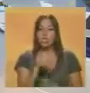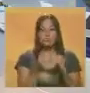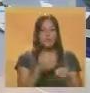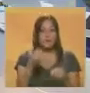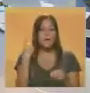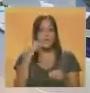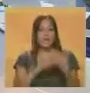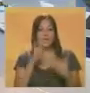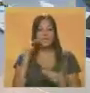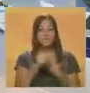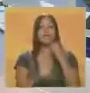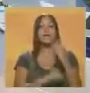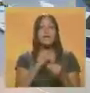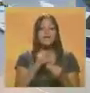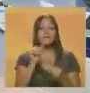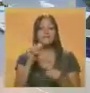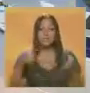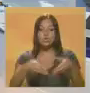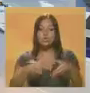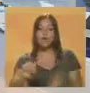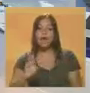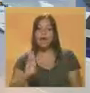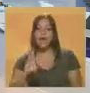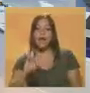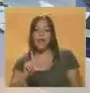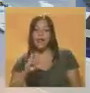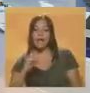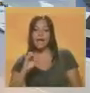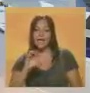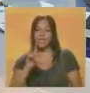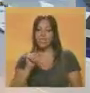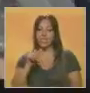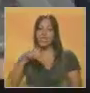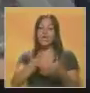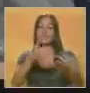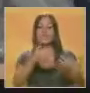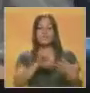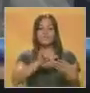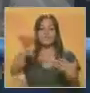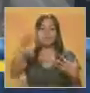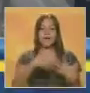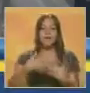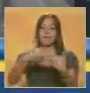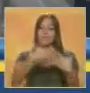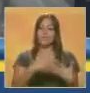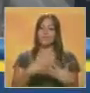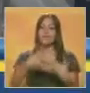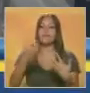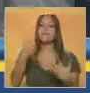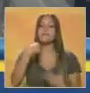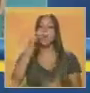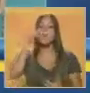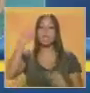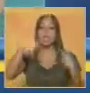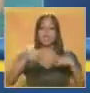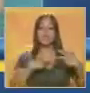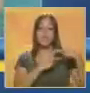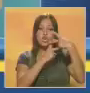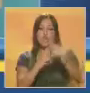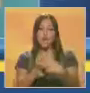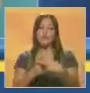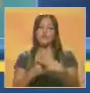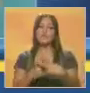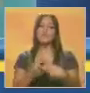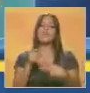terrorista que planeaba realizar al caída contra un avión estadounidense el informante se hizo pasar por un voluntario suicida y